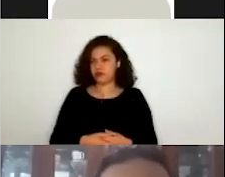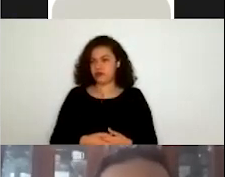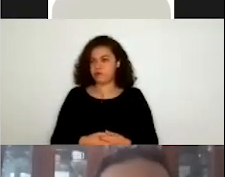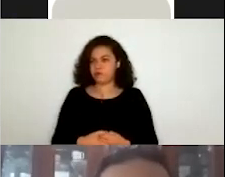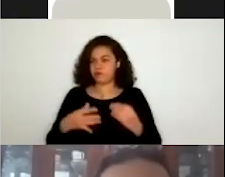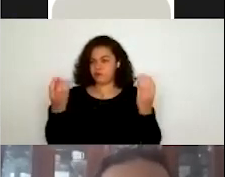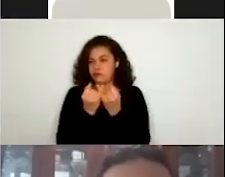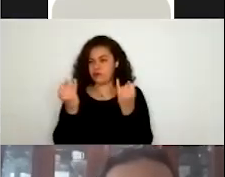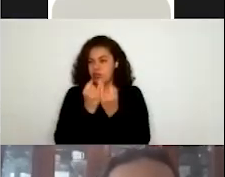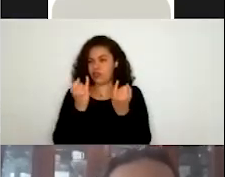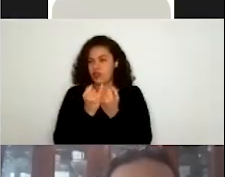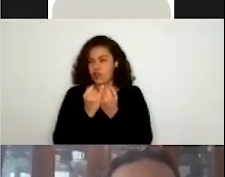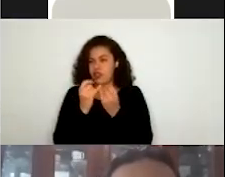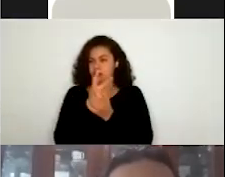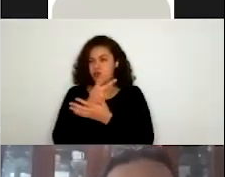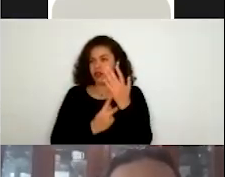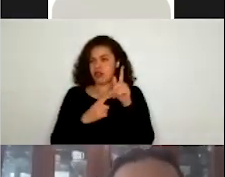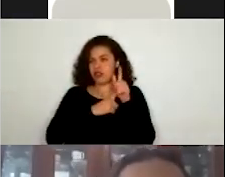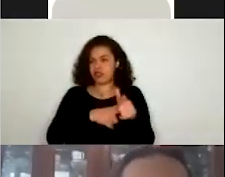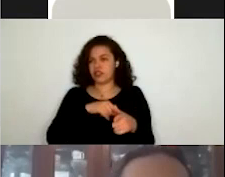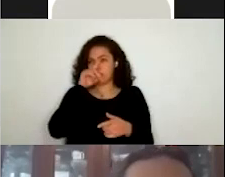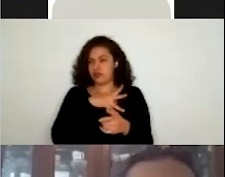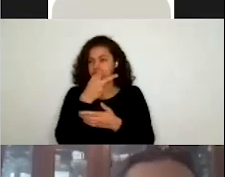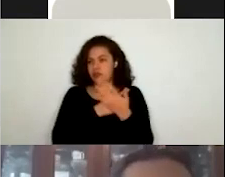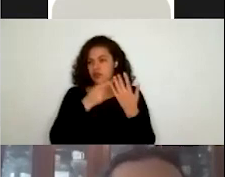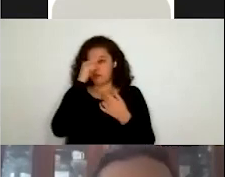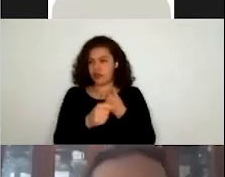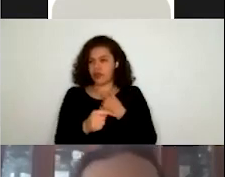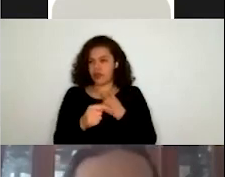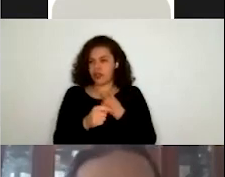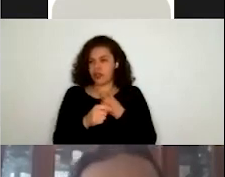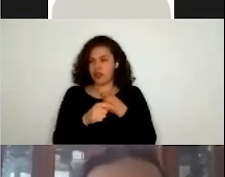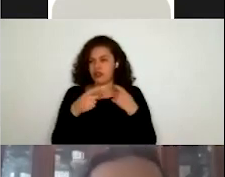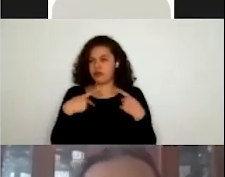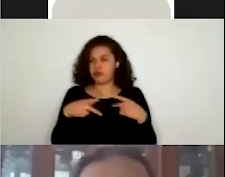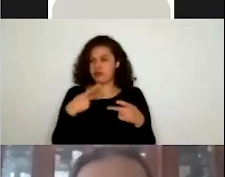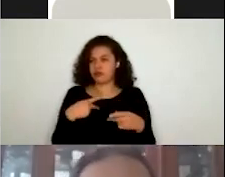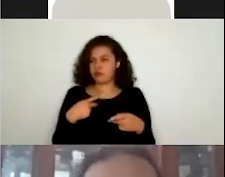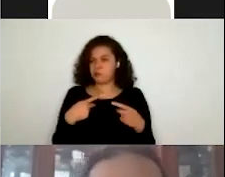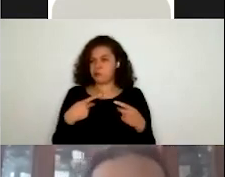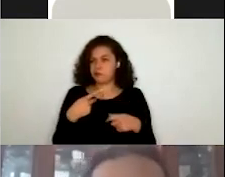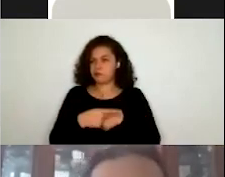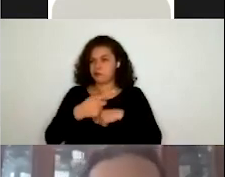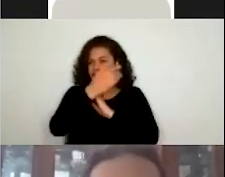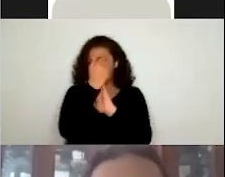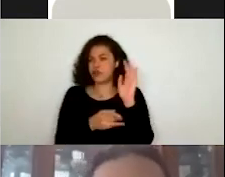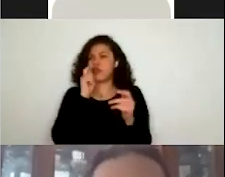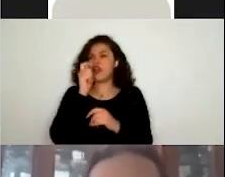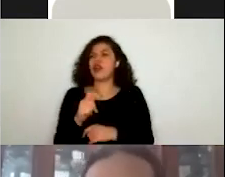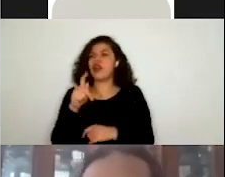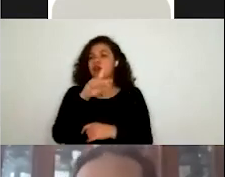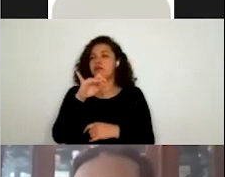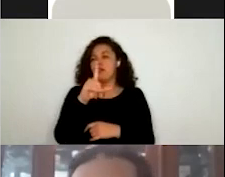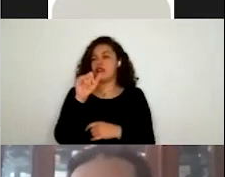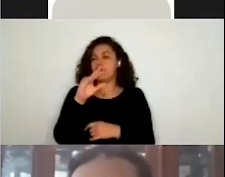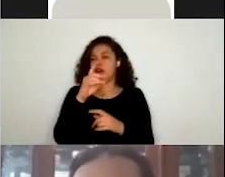de continuidad y el plan de reducción de riesgos. ¿Y qué es el plan de continuidad? Se llama